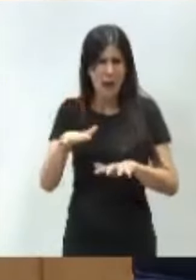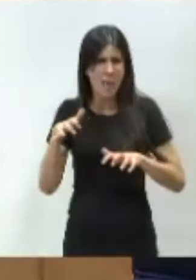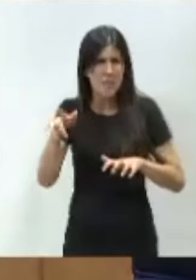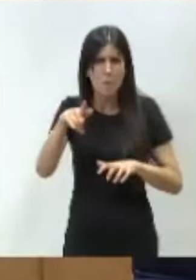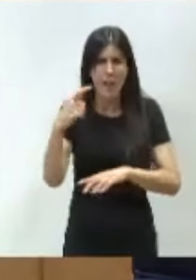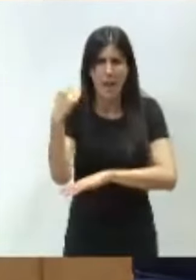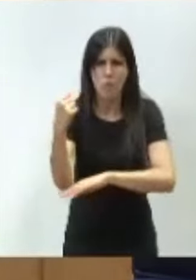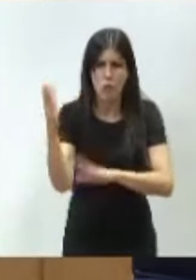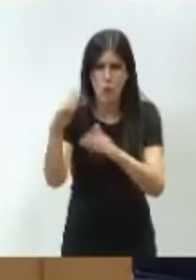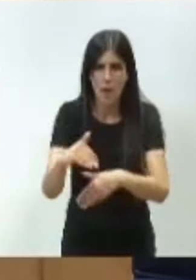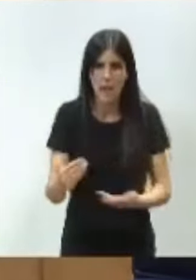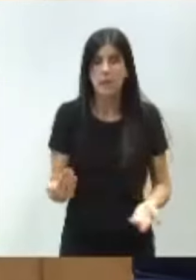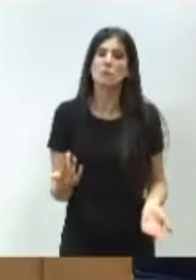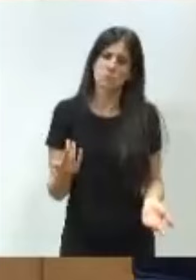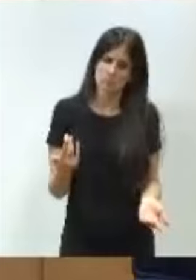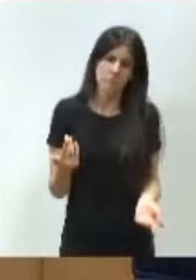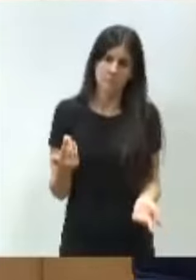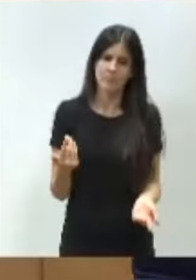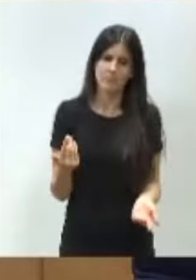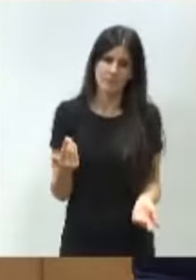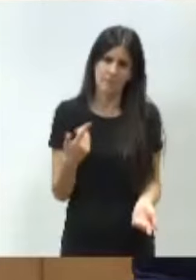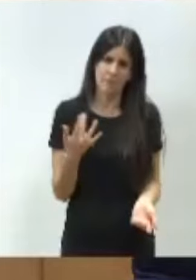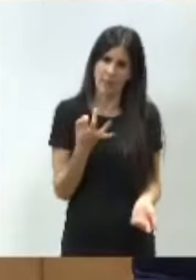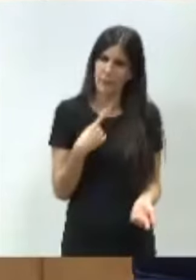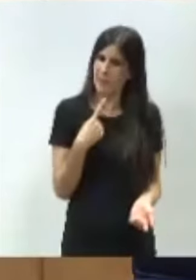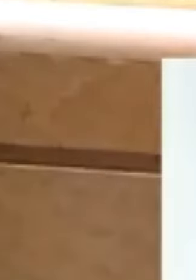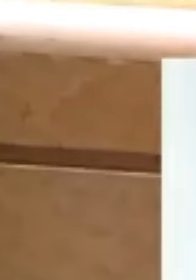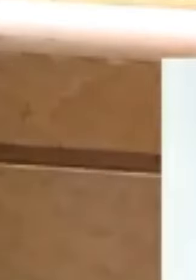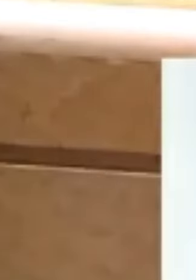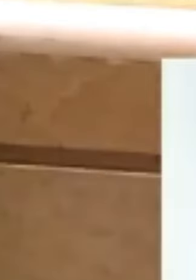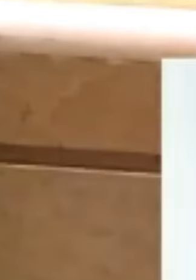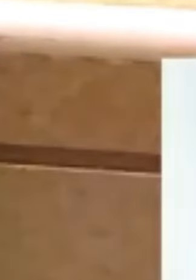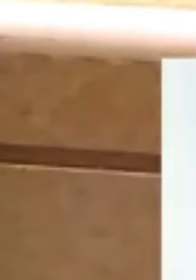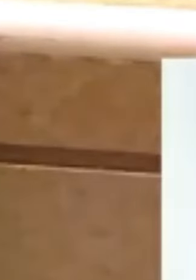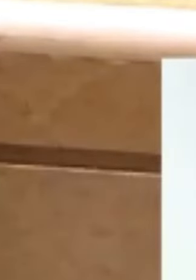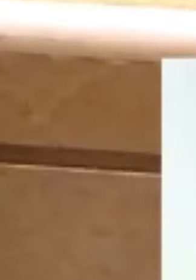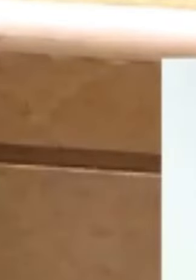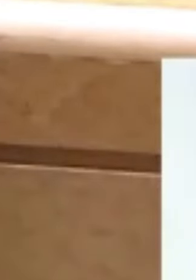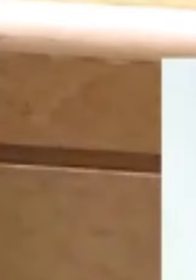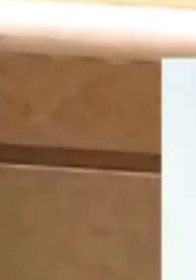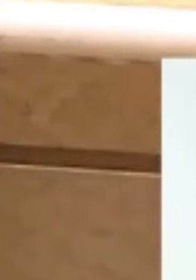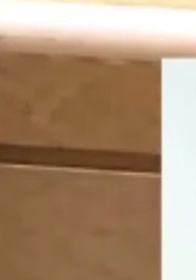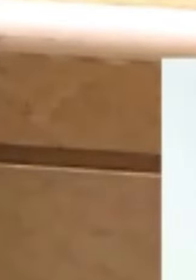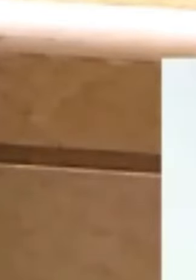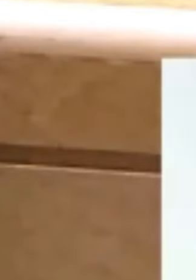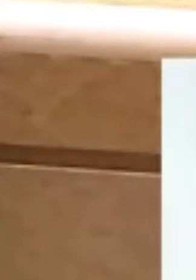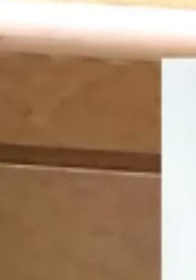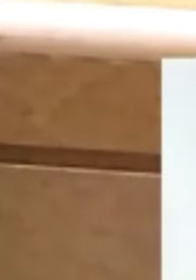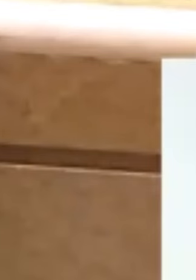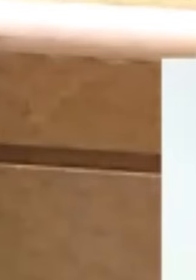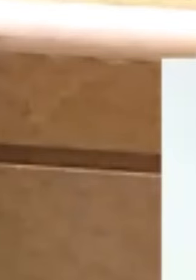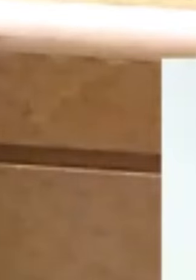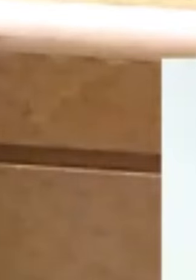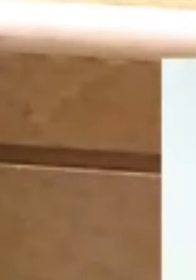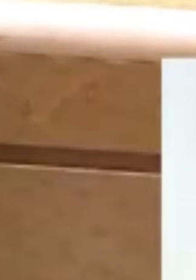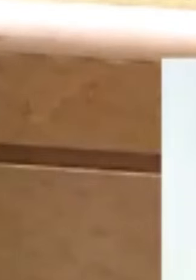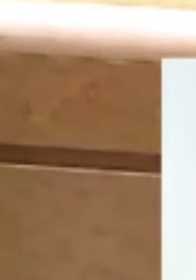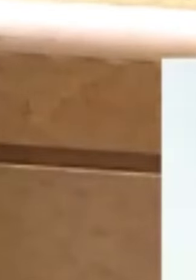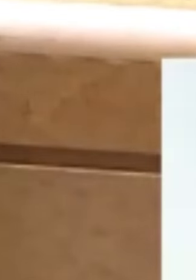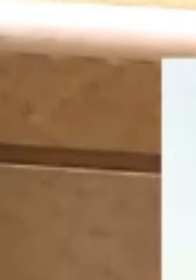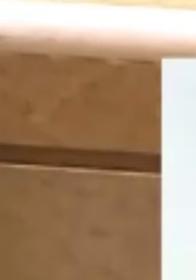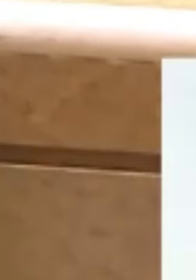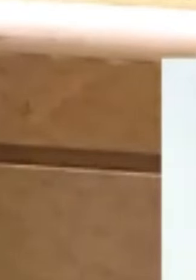gobierno, pues mire, permítame que le dé una cifra. En el Congreso de los Diputados ha habido 551 votaciones y el